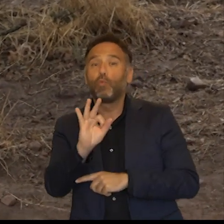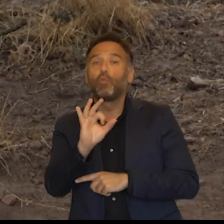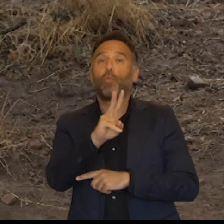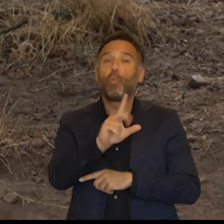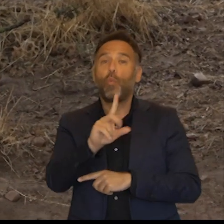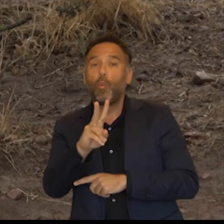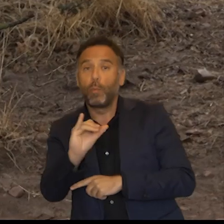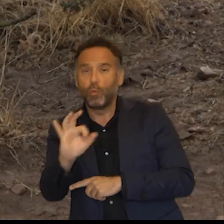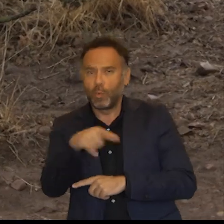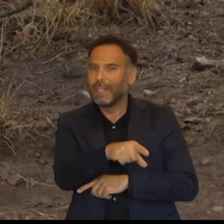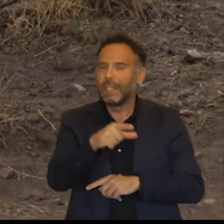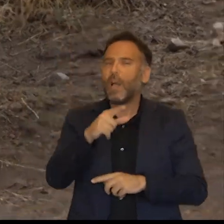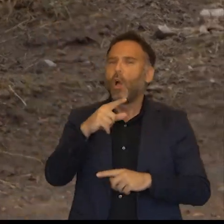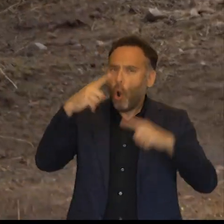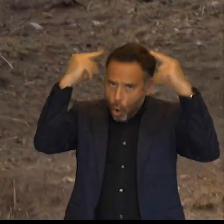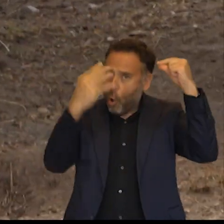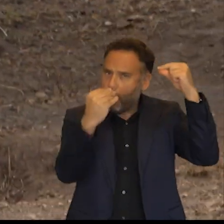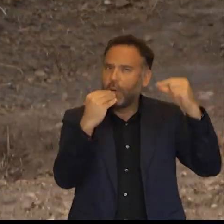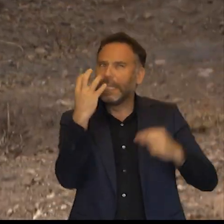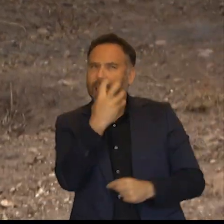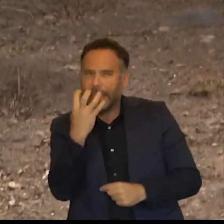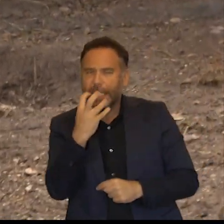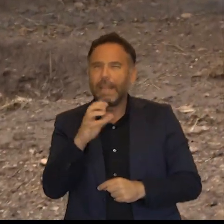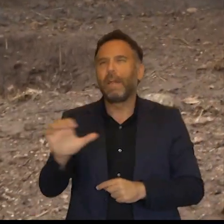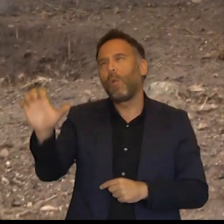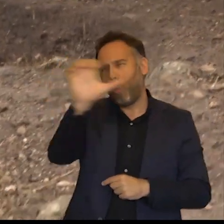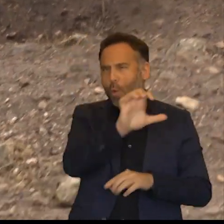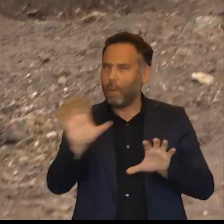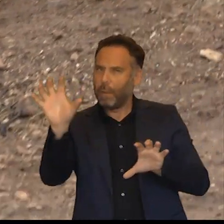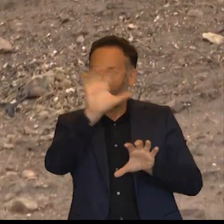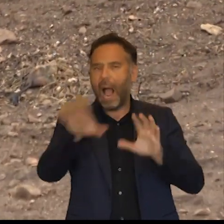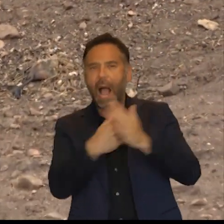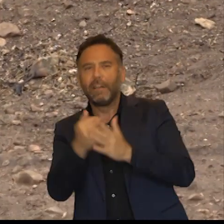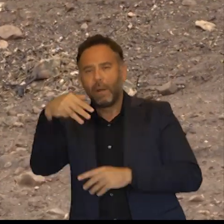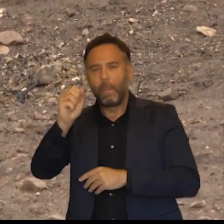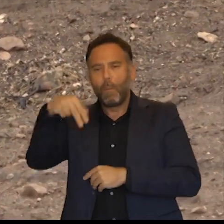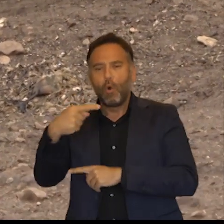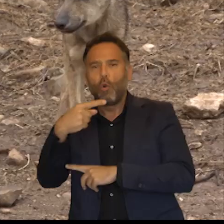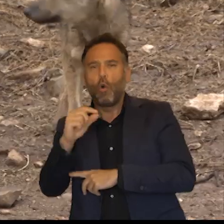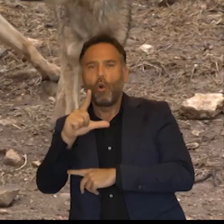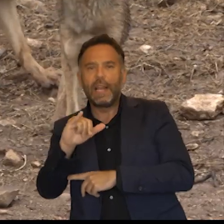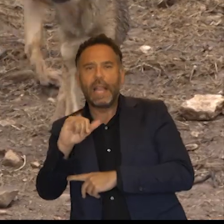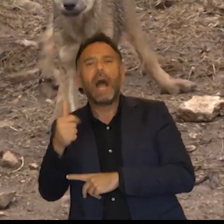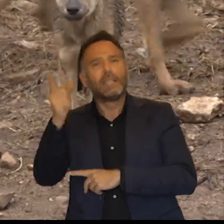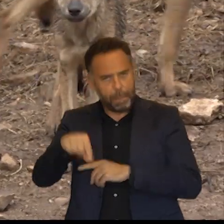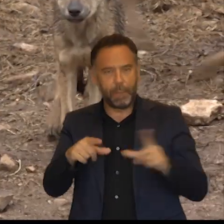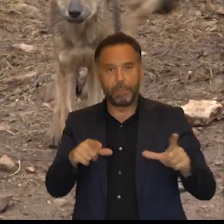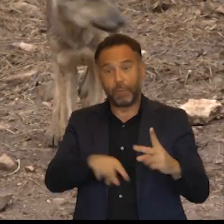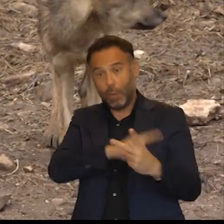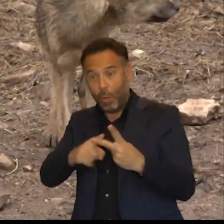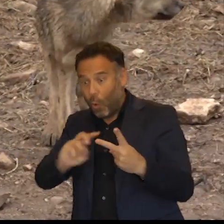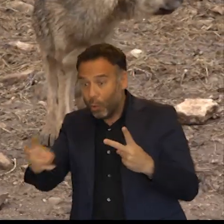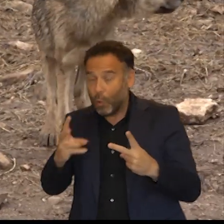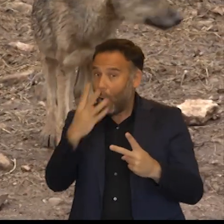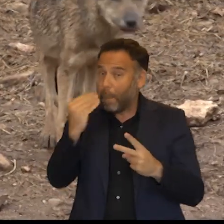el lobo gris de Europa, también hasta Mongolia. Esos que vemos ahora, mira, con los 2 cachorros, ¿no?